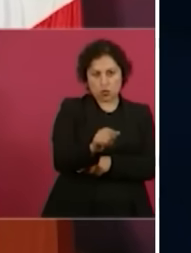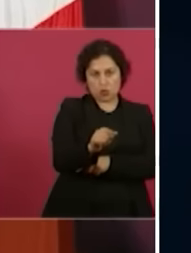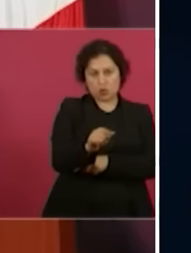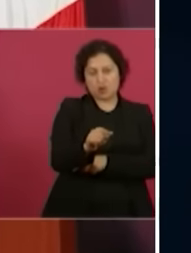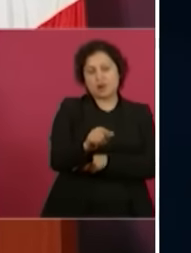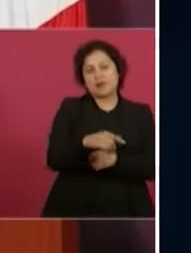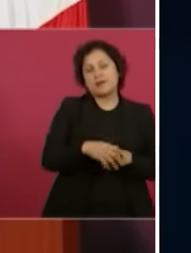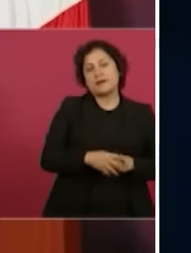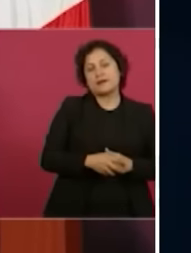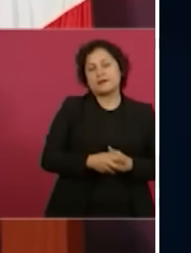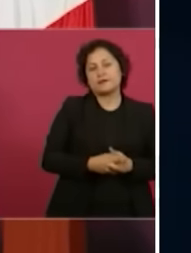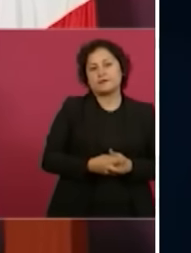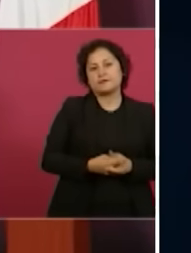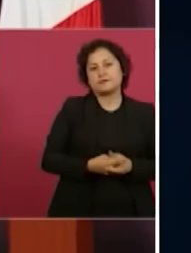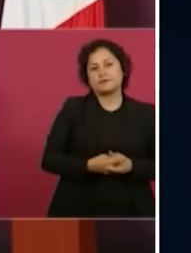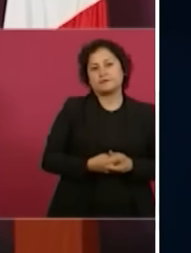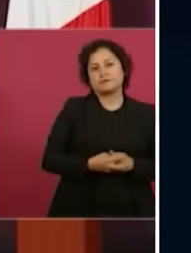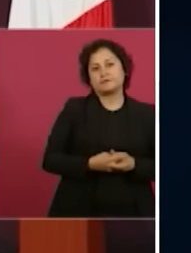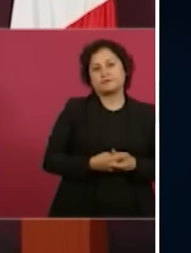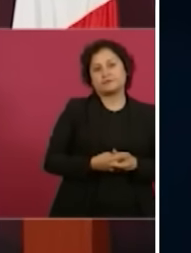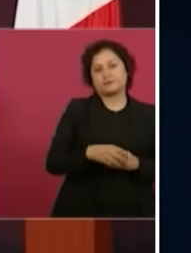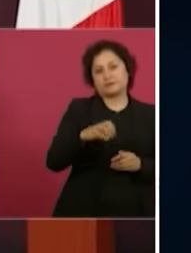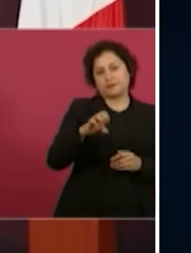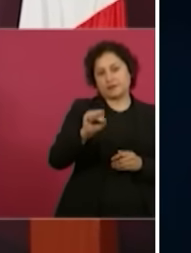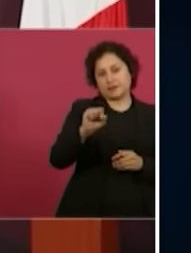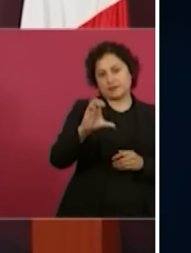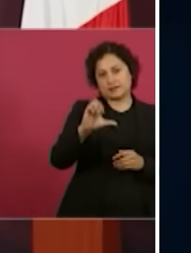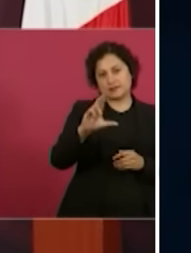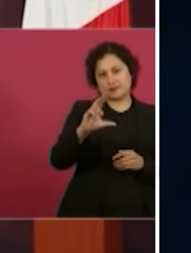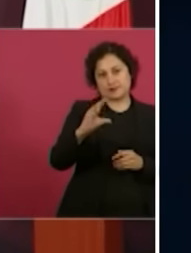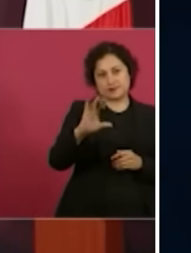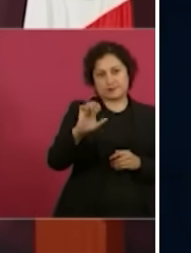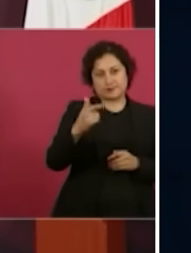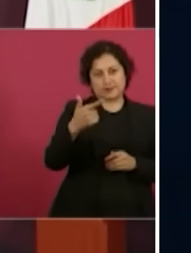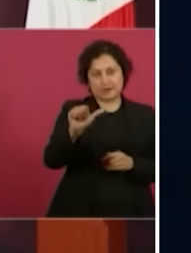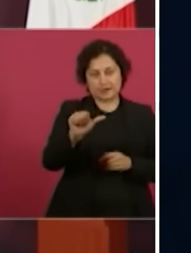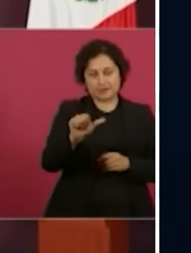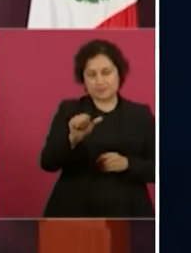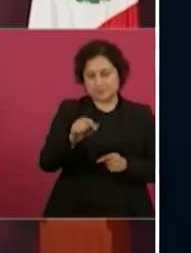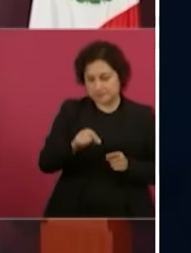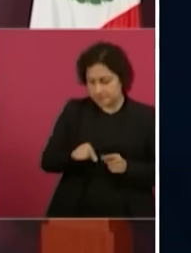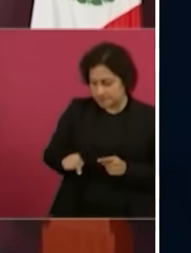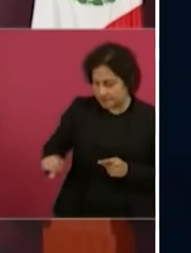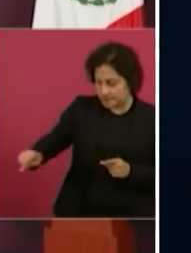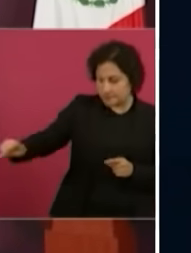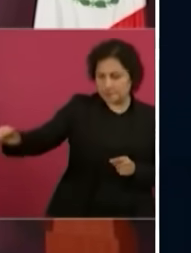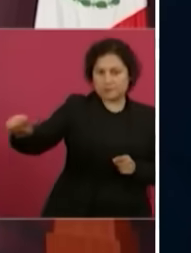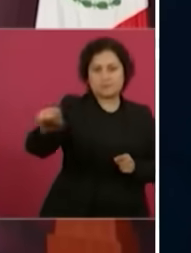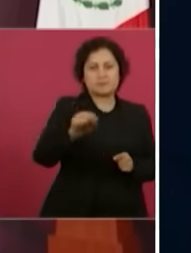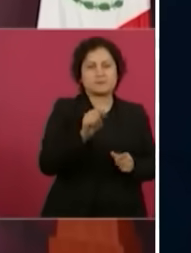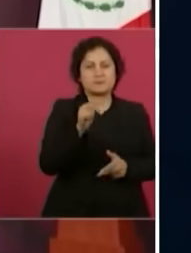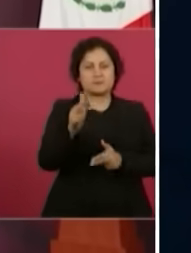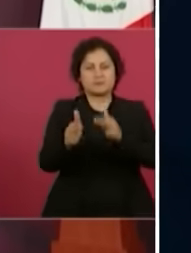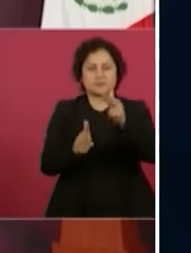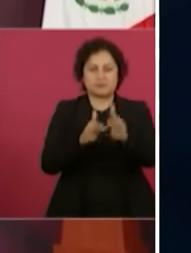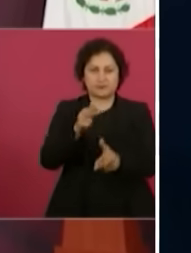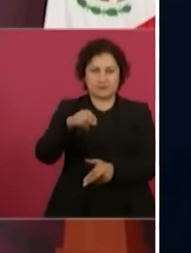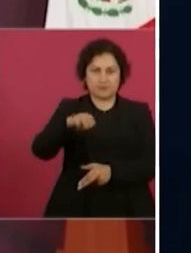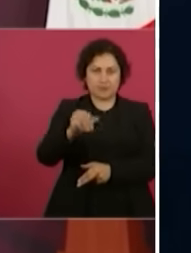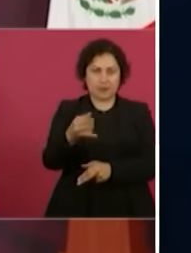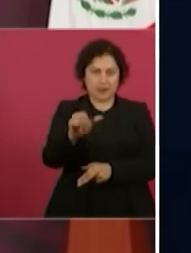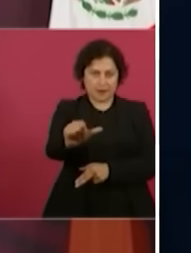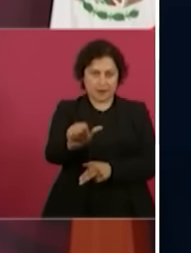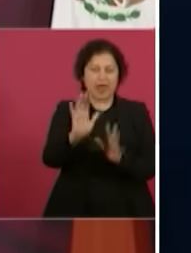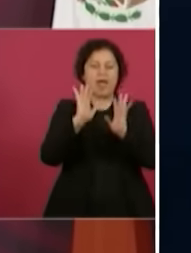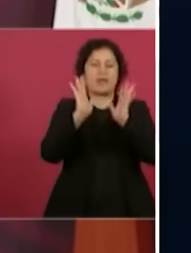segunda tercera cuarta o quinta muy particular yo acabo de estar en el aeropuerto de fiumicino en Roma no es un aeropuerto nuevo